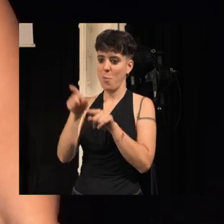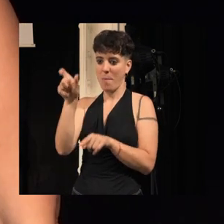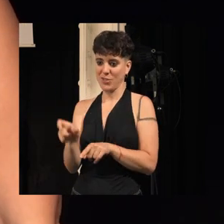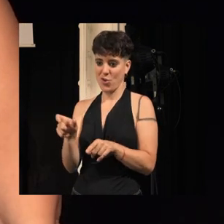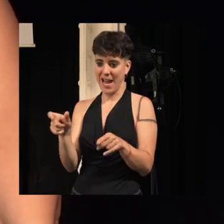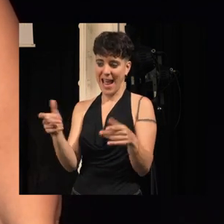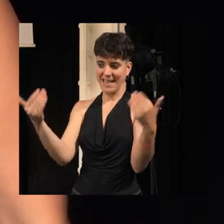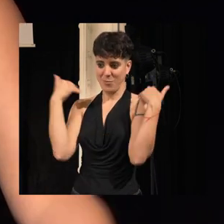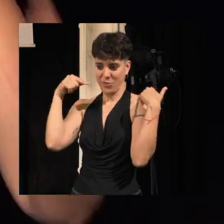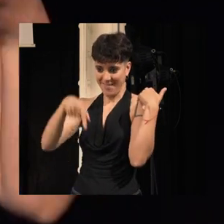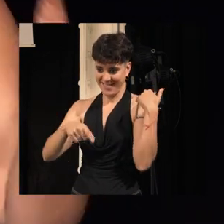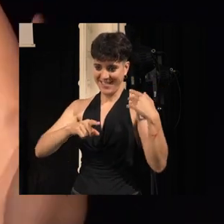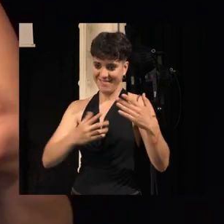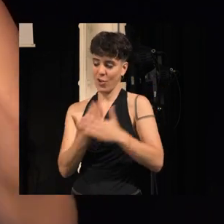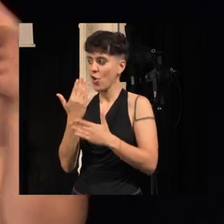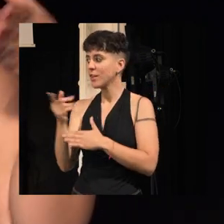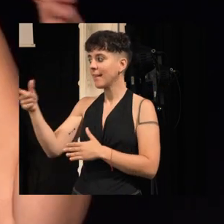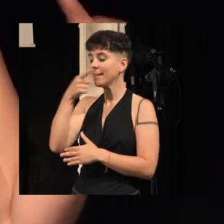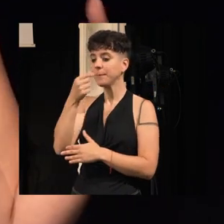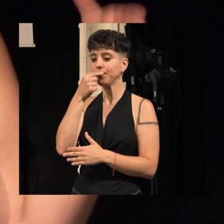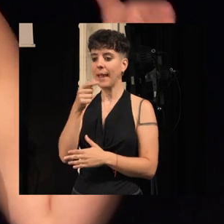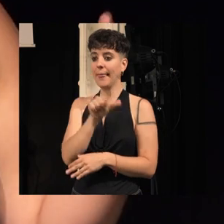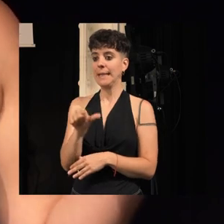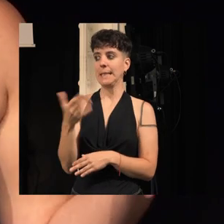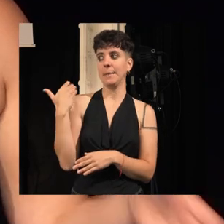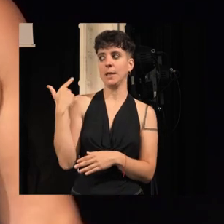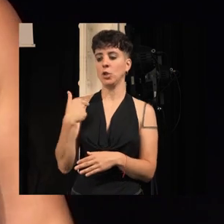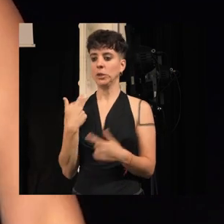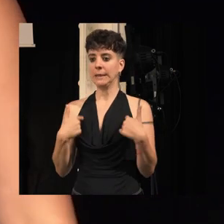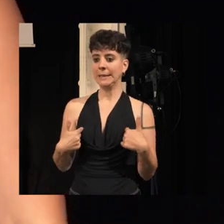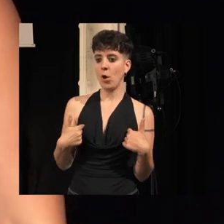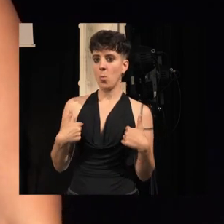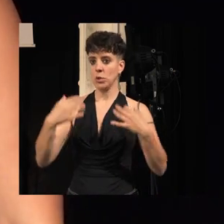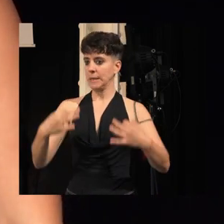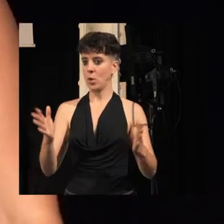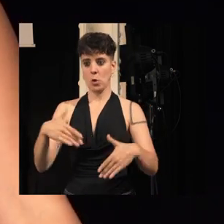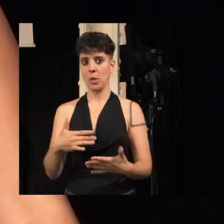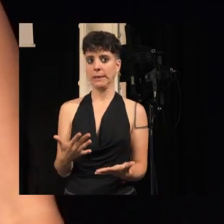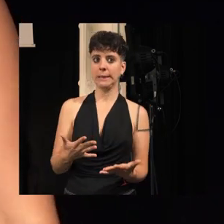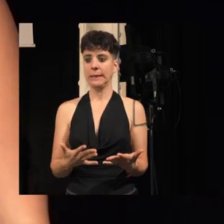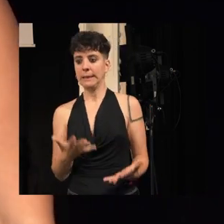tinglao. Hace un par de semanas yo estaba bastante insegura con mi presencia aquí y